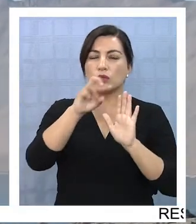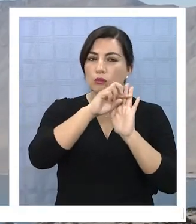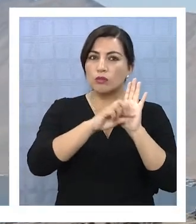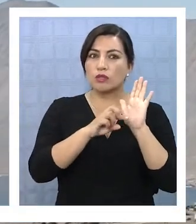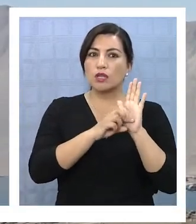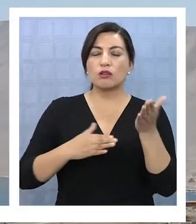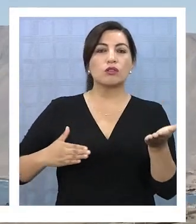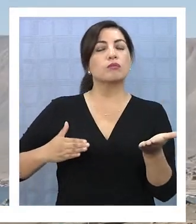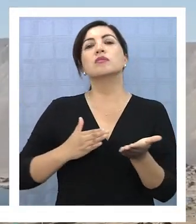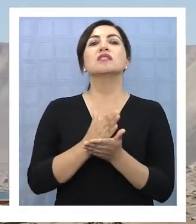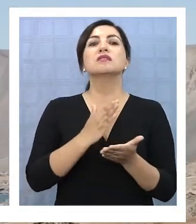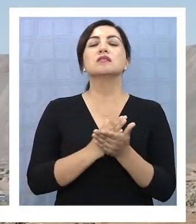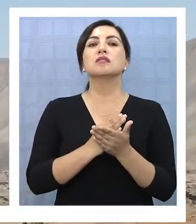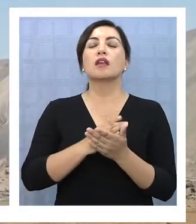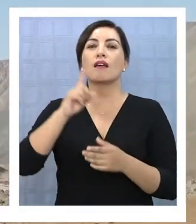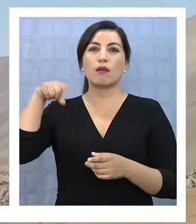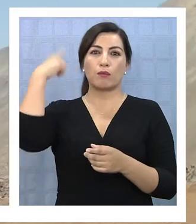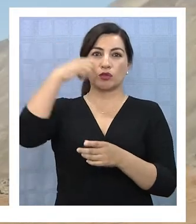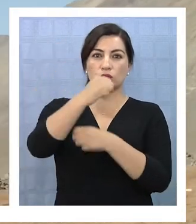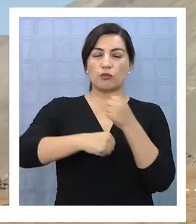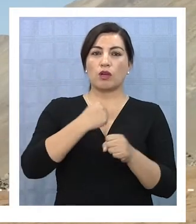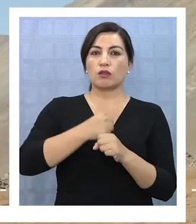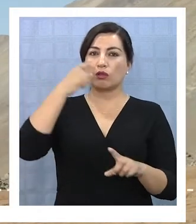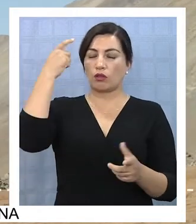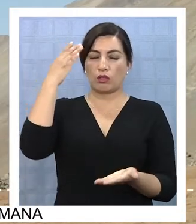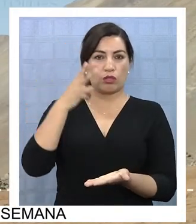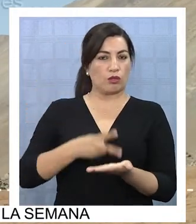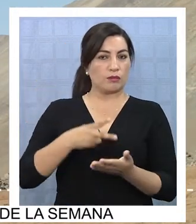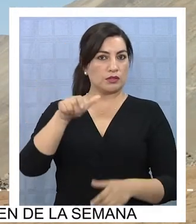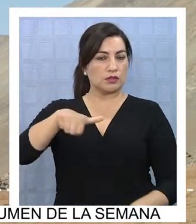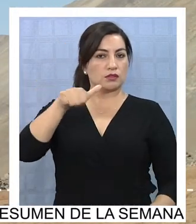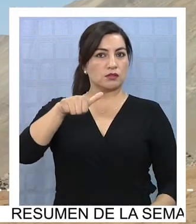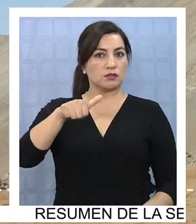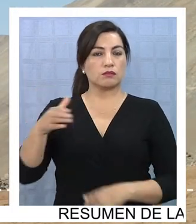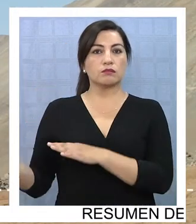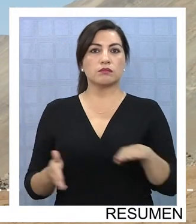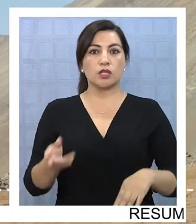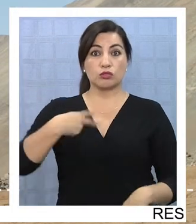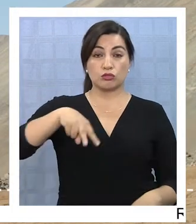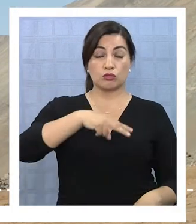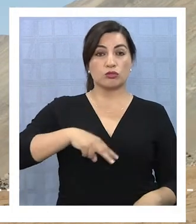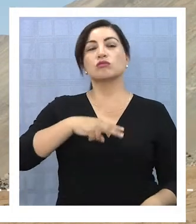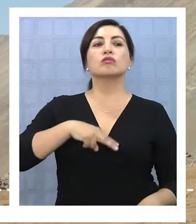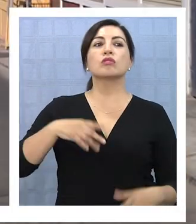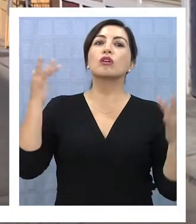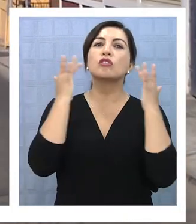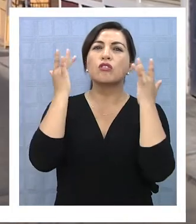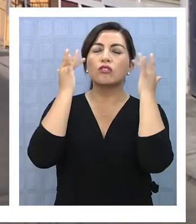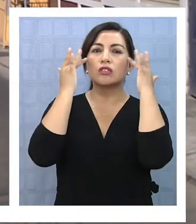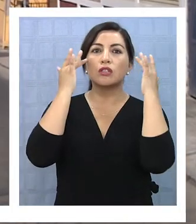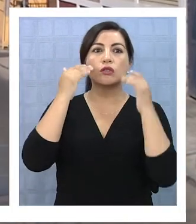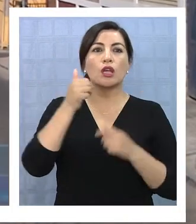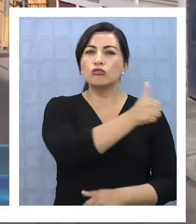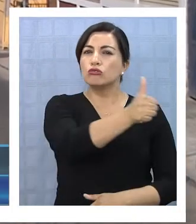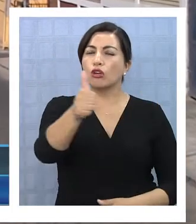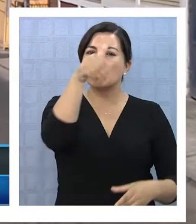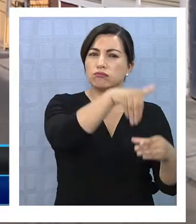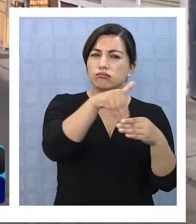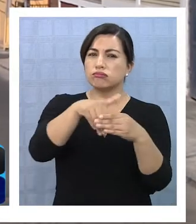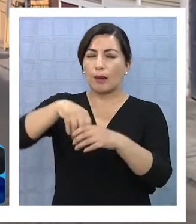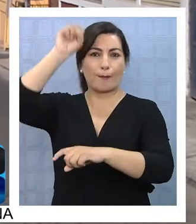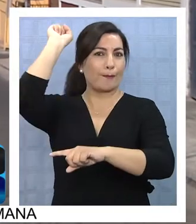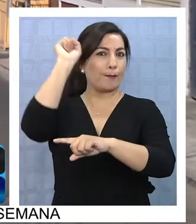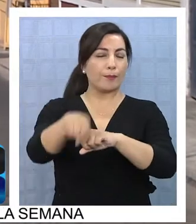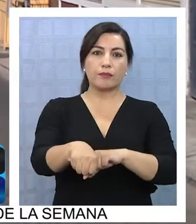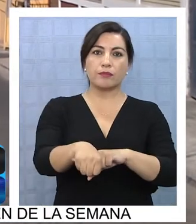comience a fines del 2016. La verdad es que estamos muy contentos porque ayer fue aprobado por unanimidad el proyecto Espejo